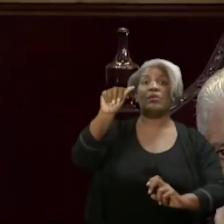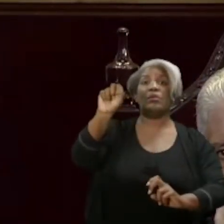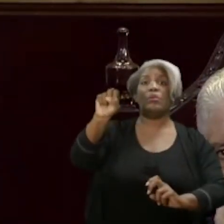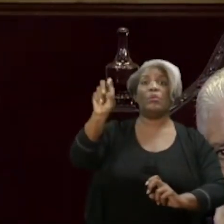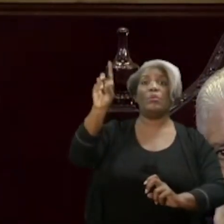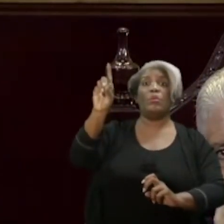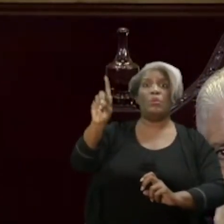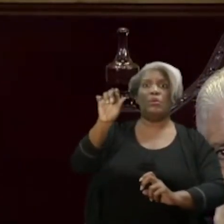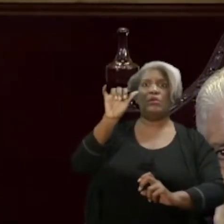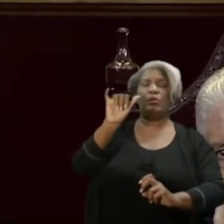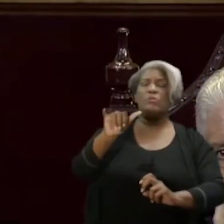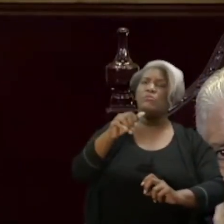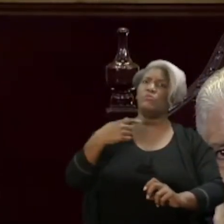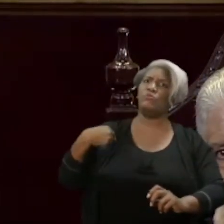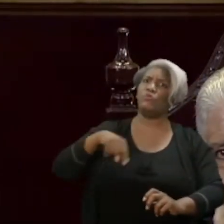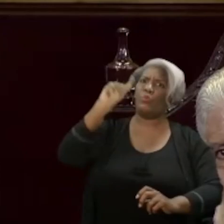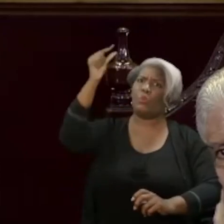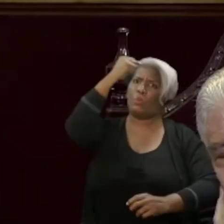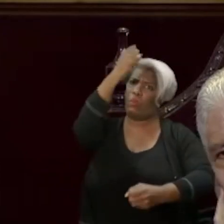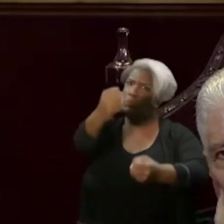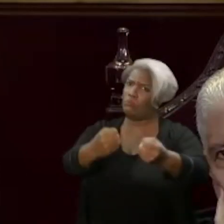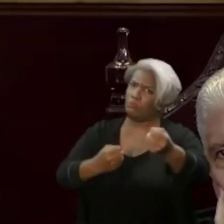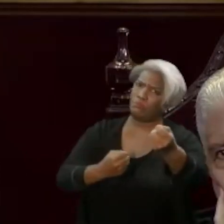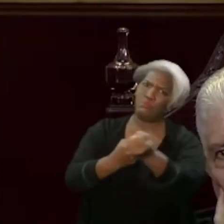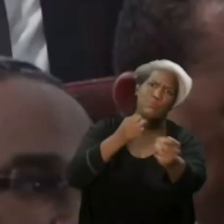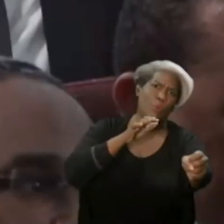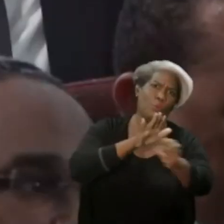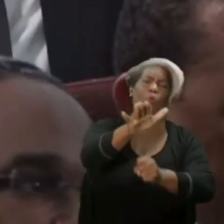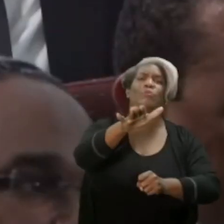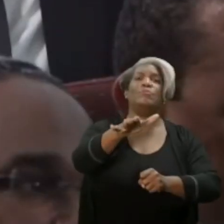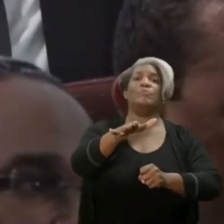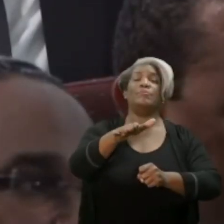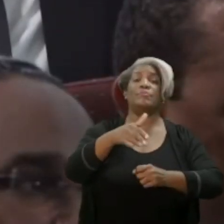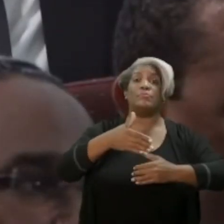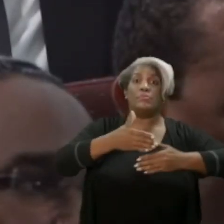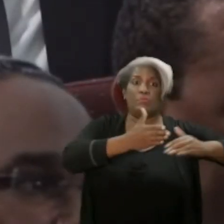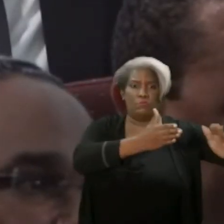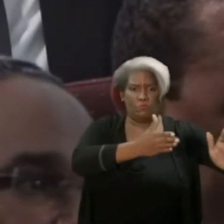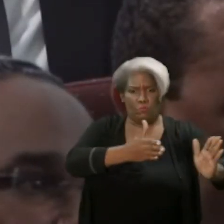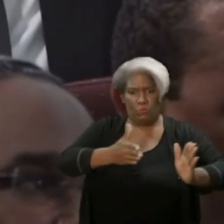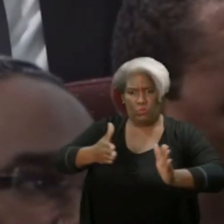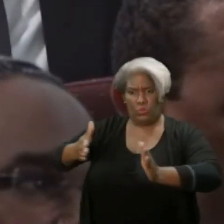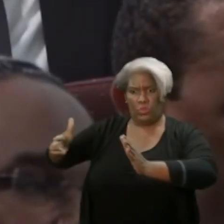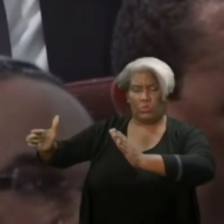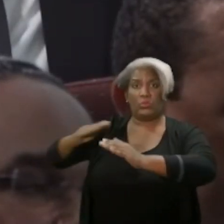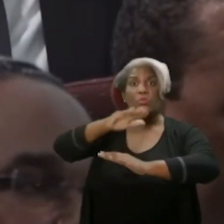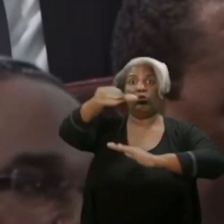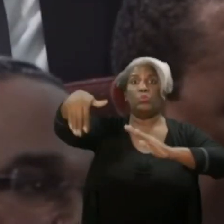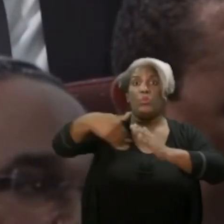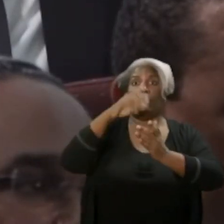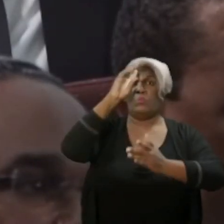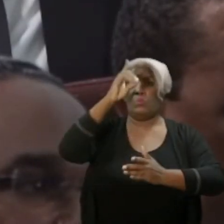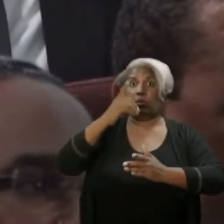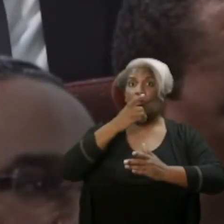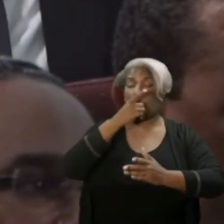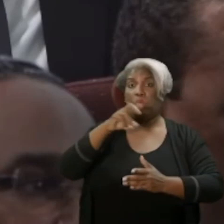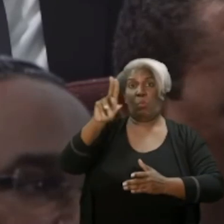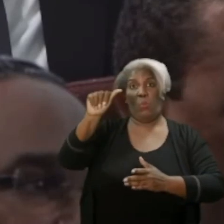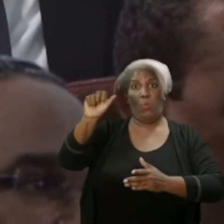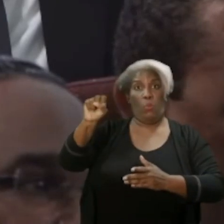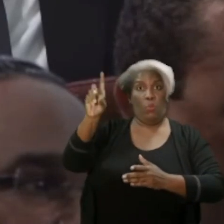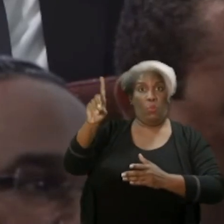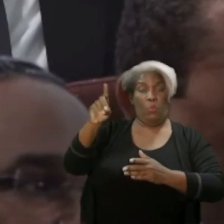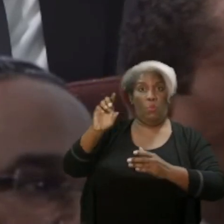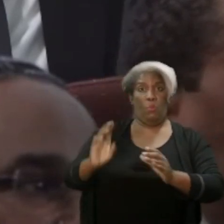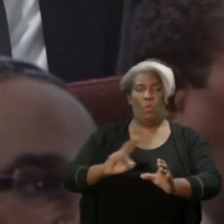está plenamente apoyada por este gobierno y está en pleno proceso de expansión por toda la nación para que más dominicanos